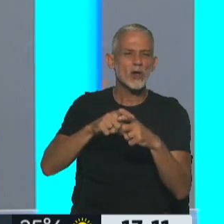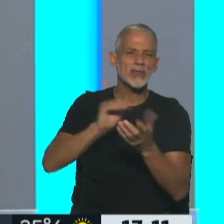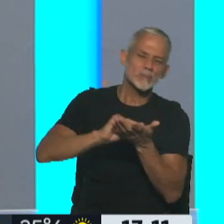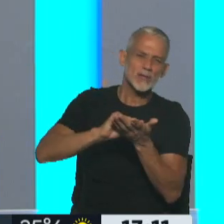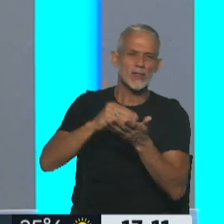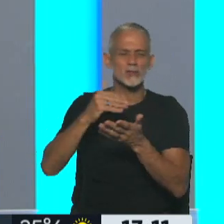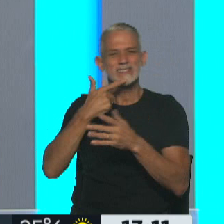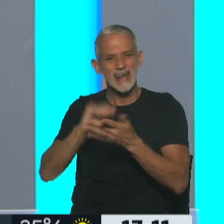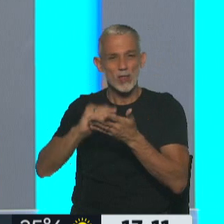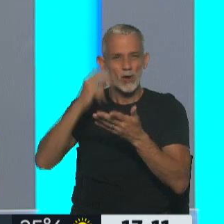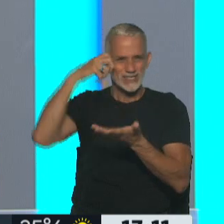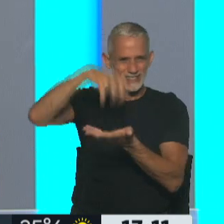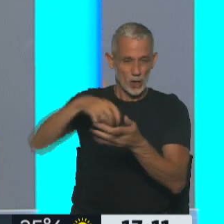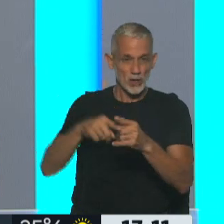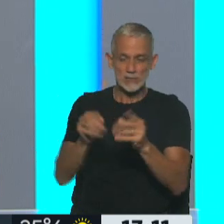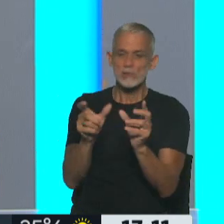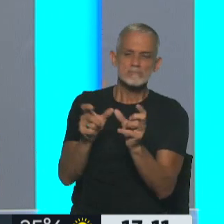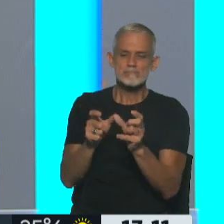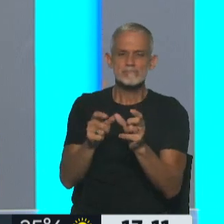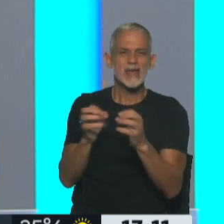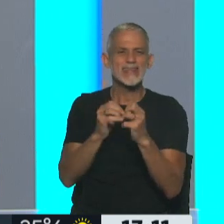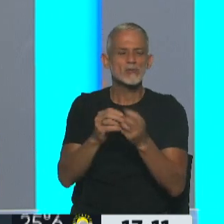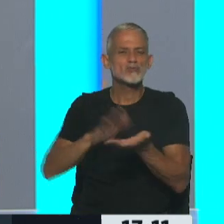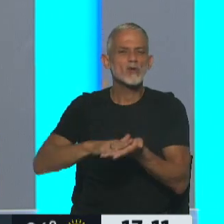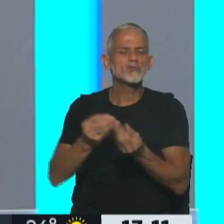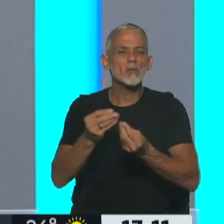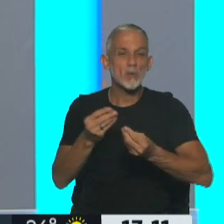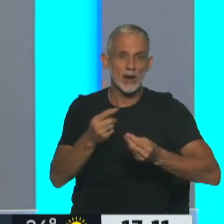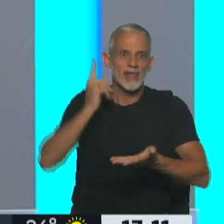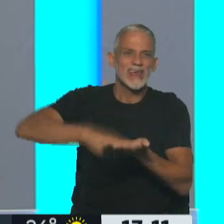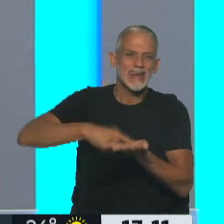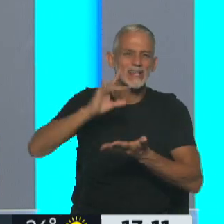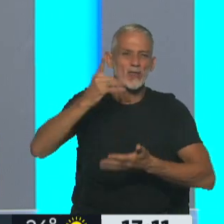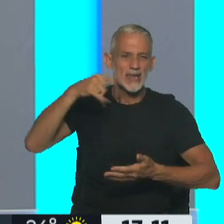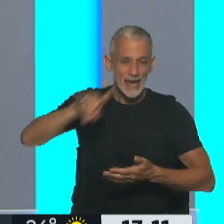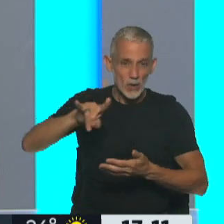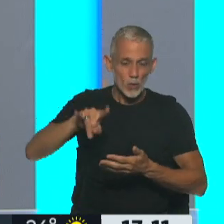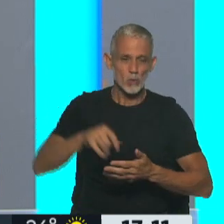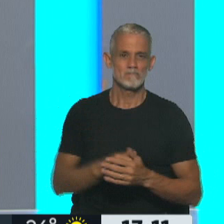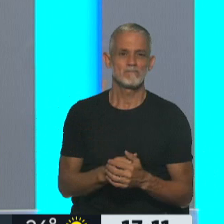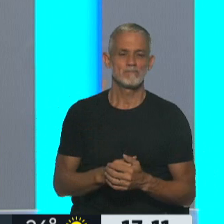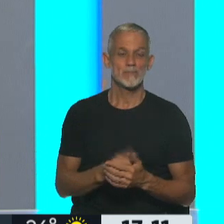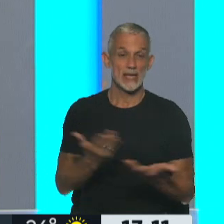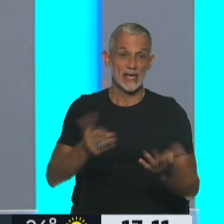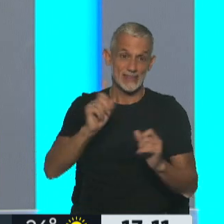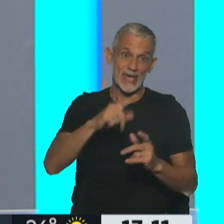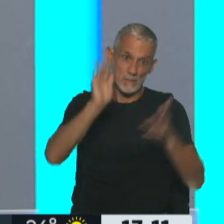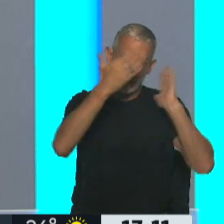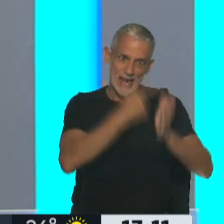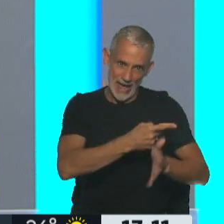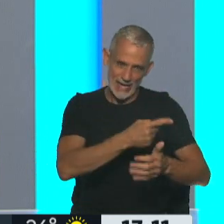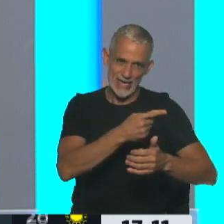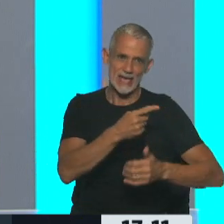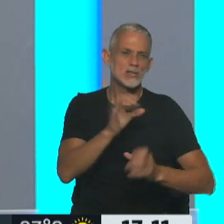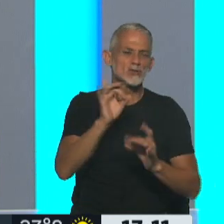de Trámite Legislativo que tiene que discutir los decretos de necesidad de urgencia. Los de Javier Milei,